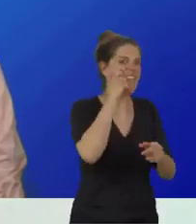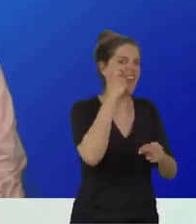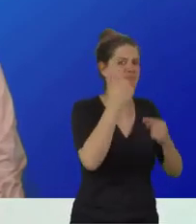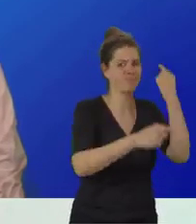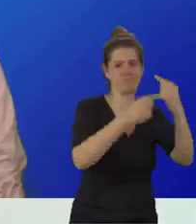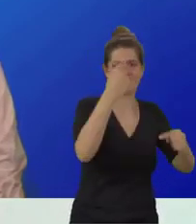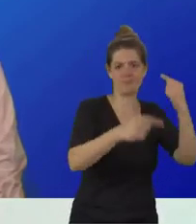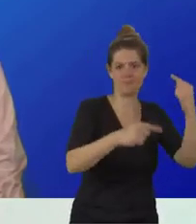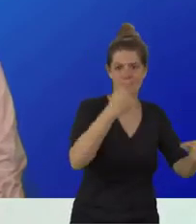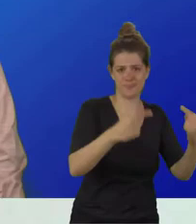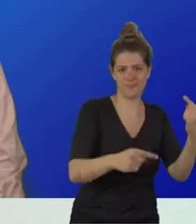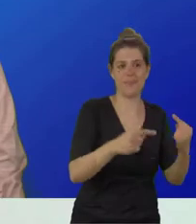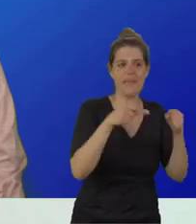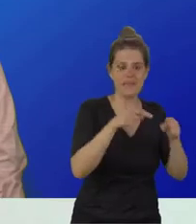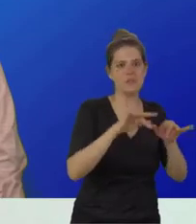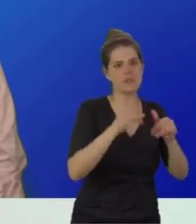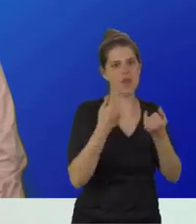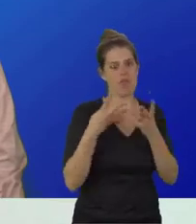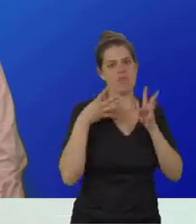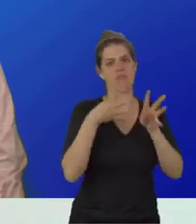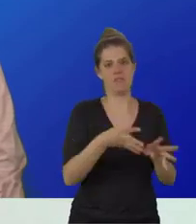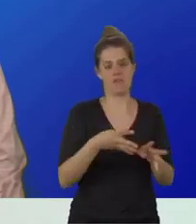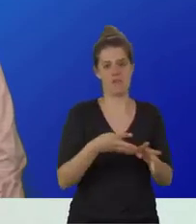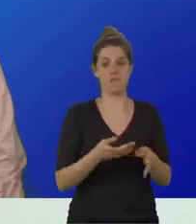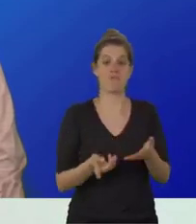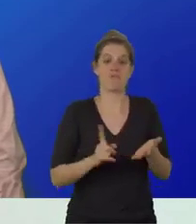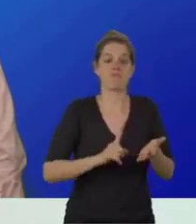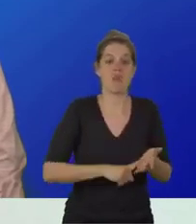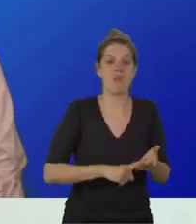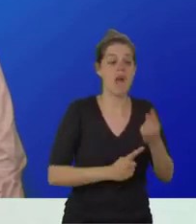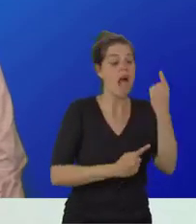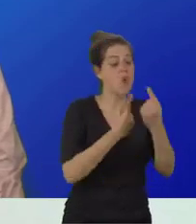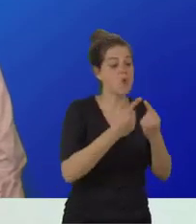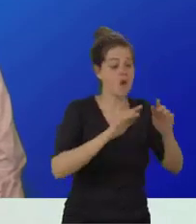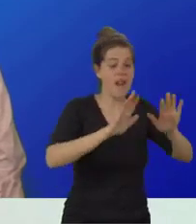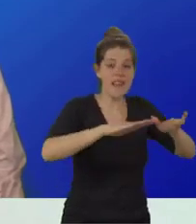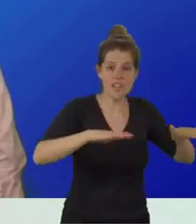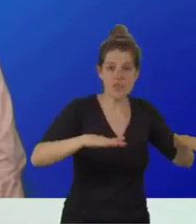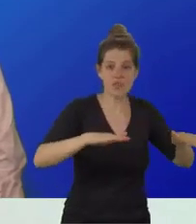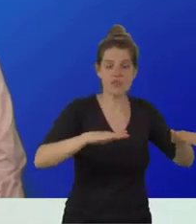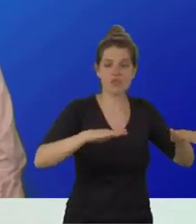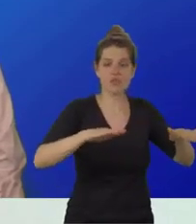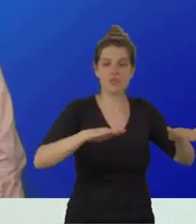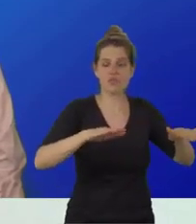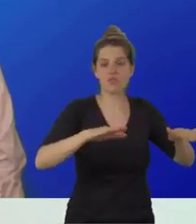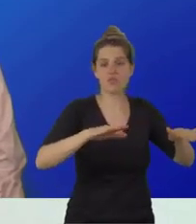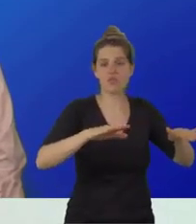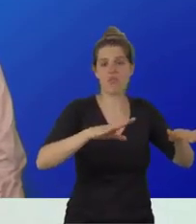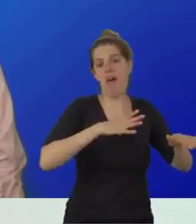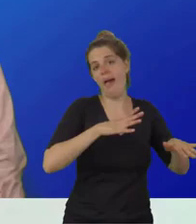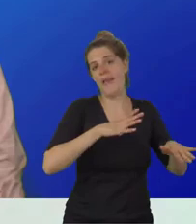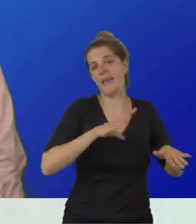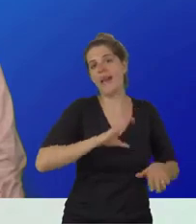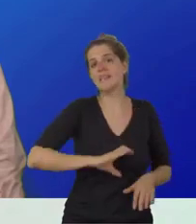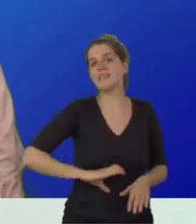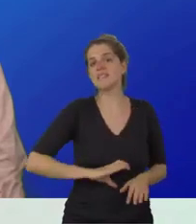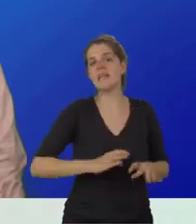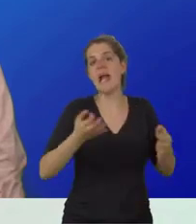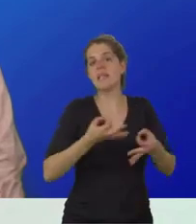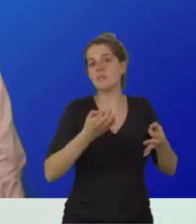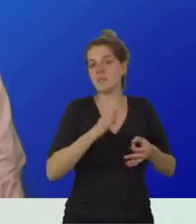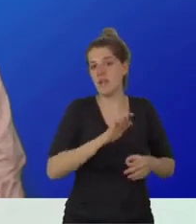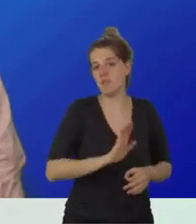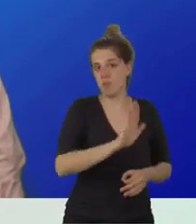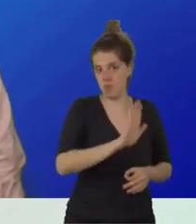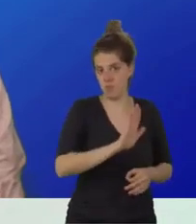ya el multigrado representó un primer desafío. Después tenemos algunos niños que